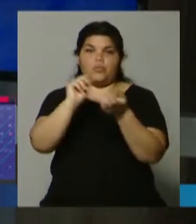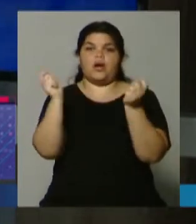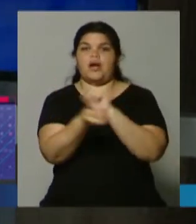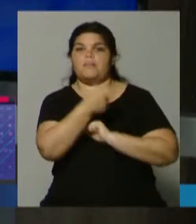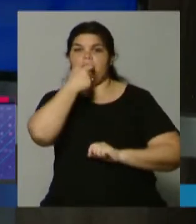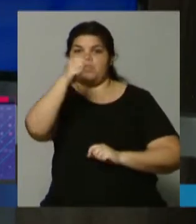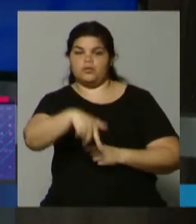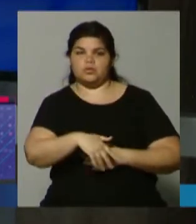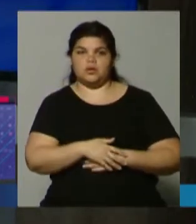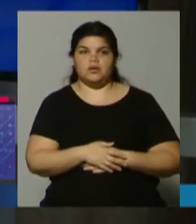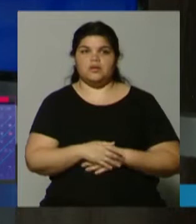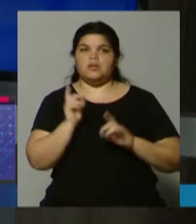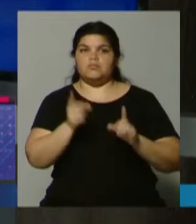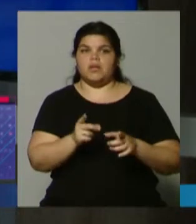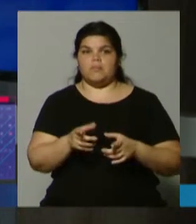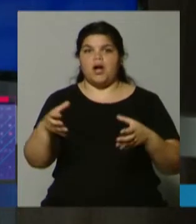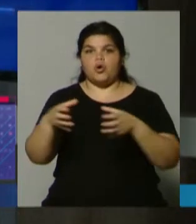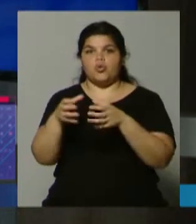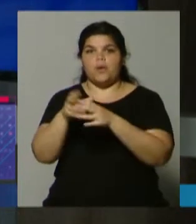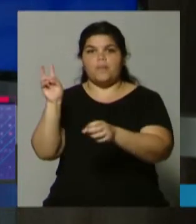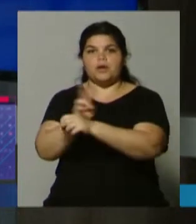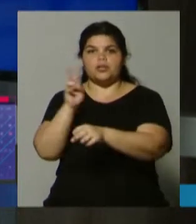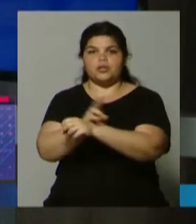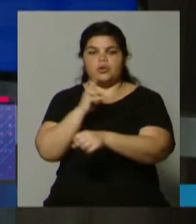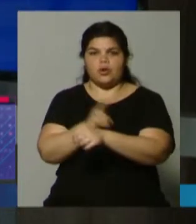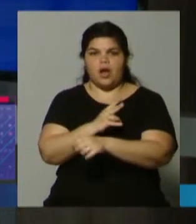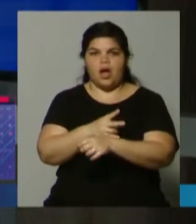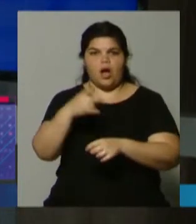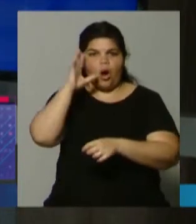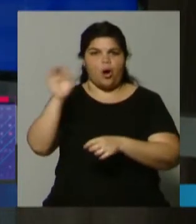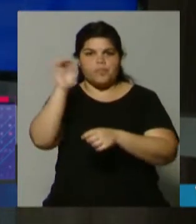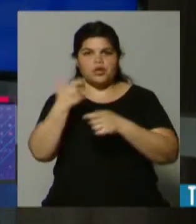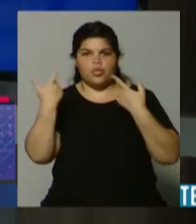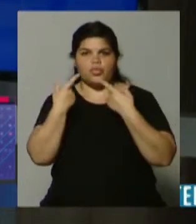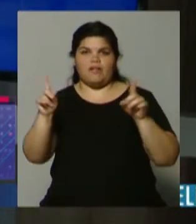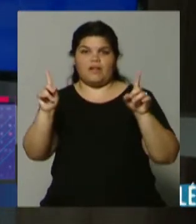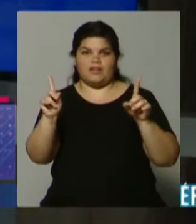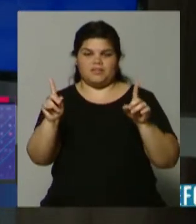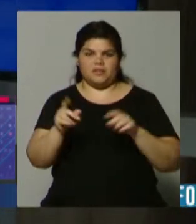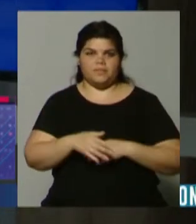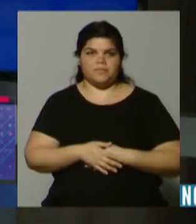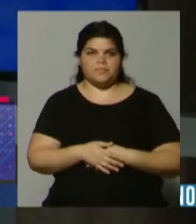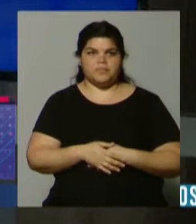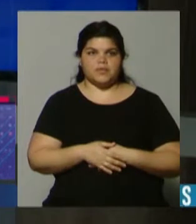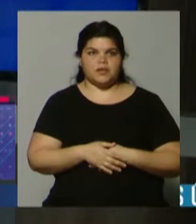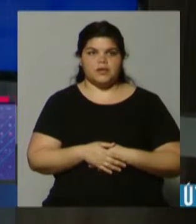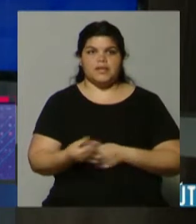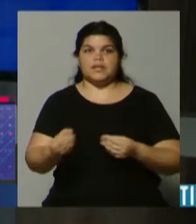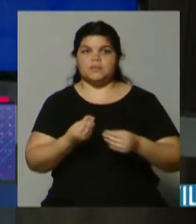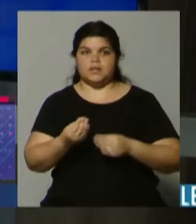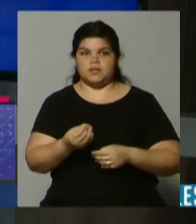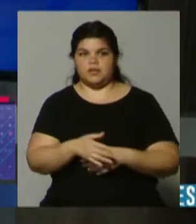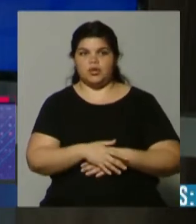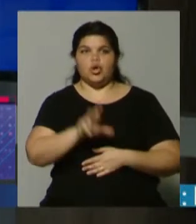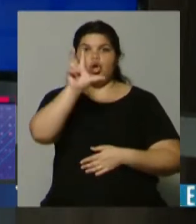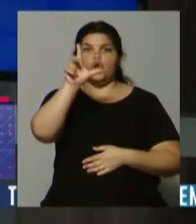tenía varias diferencias con Protectora que me parece son importantes tomar en consideración. La primera, y no menor, es que tenía una base territorial muy fuerte en Luján